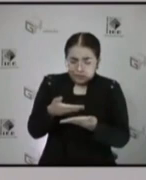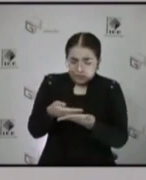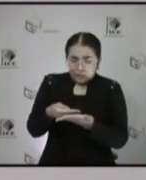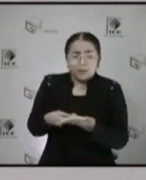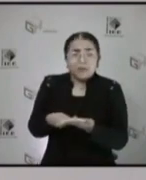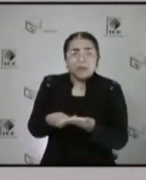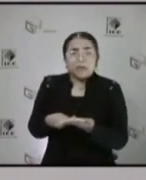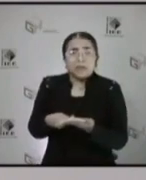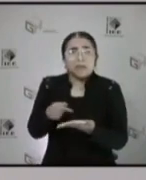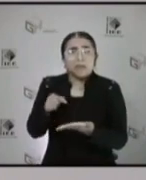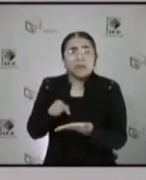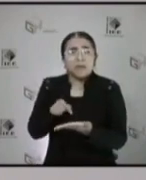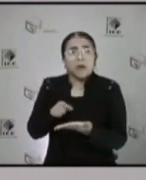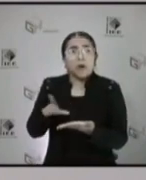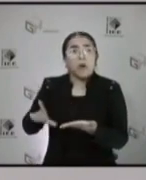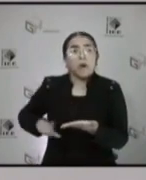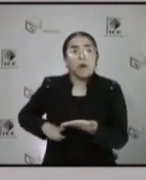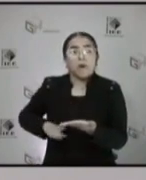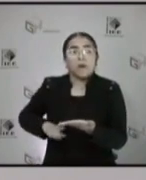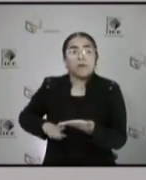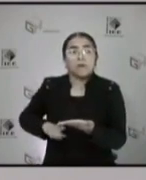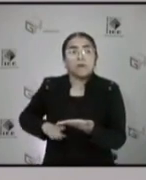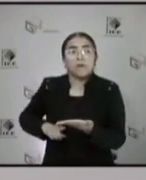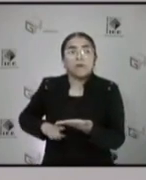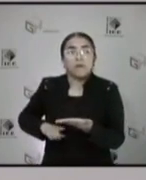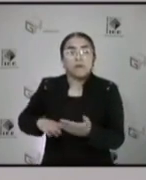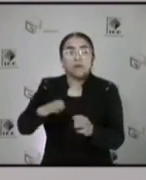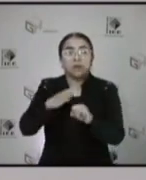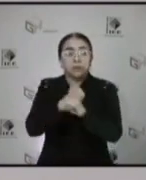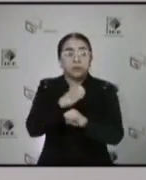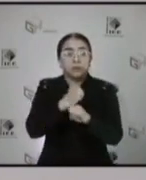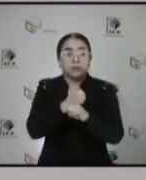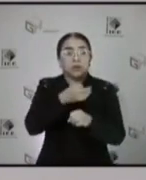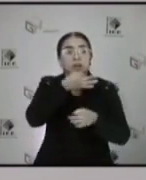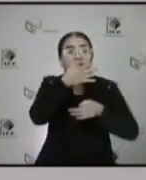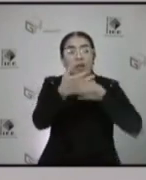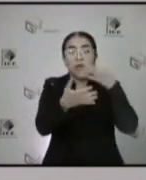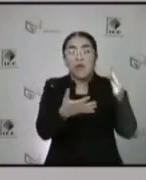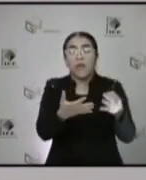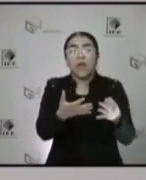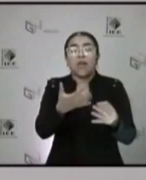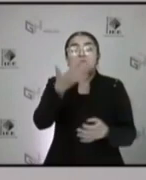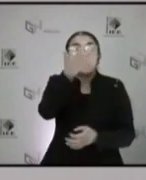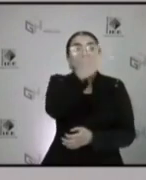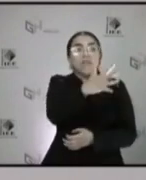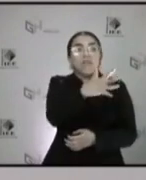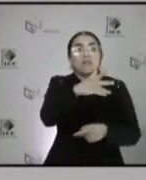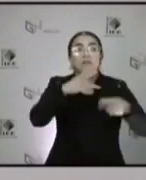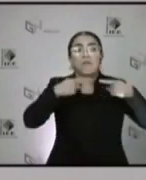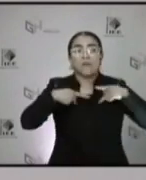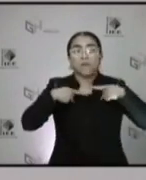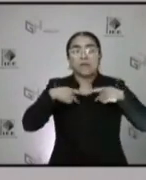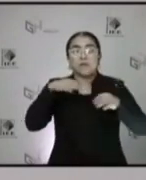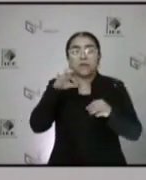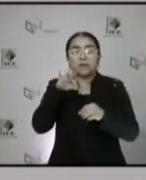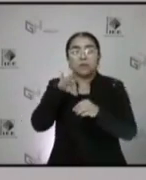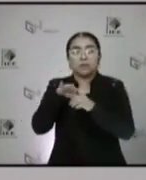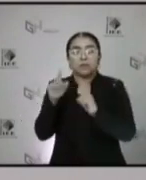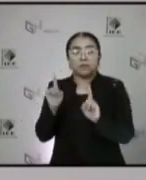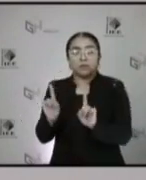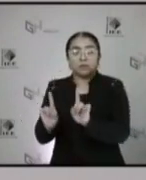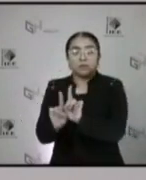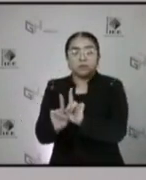que están distribuyendo en gobierno del Estado para obligarlos a que lleven a 10 personas a votar. Yo